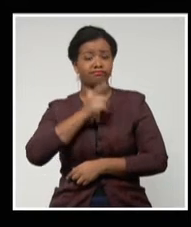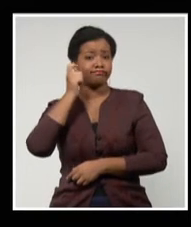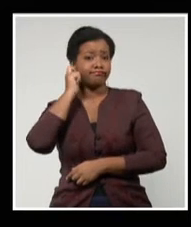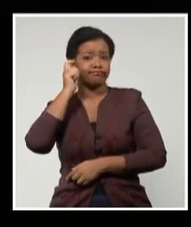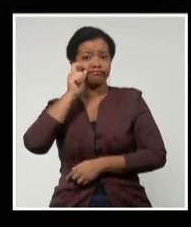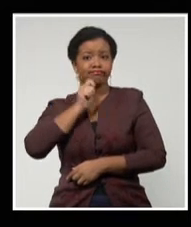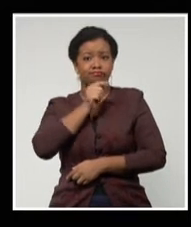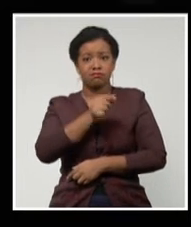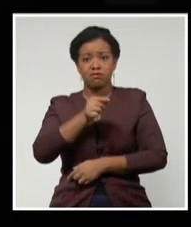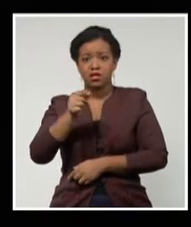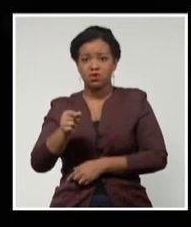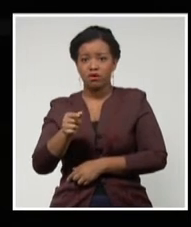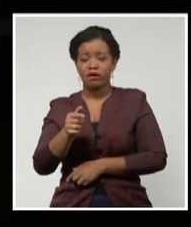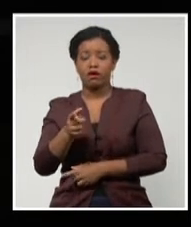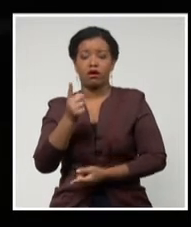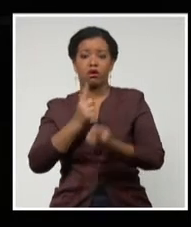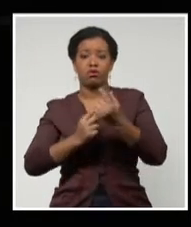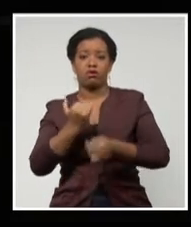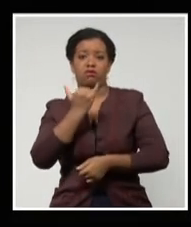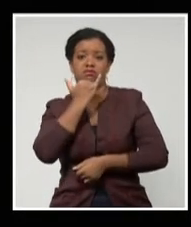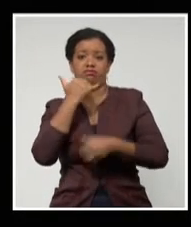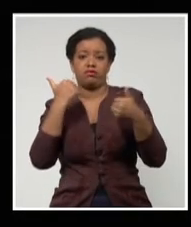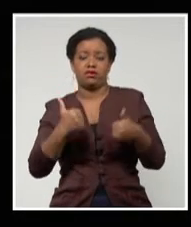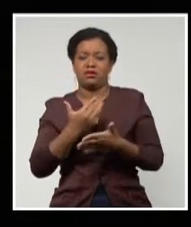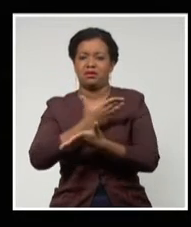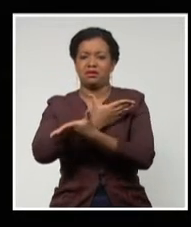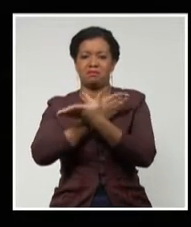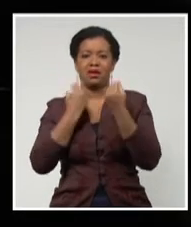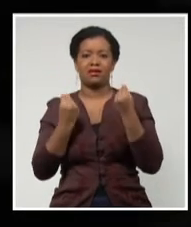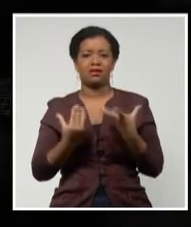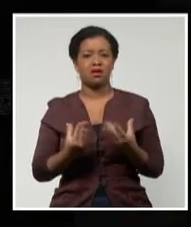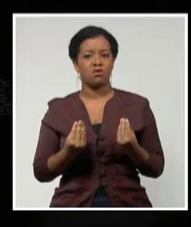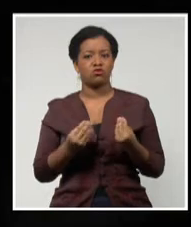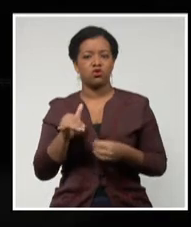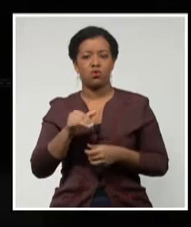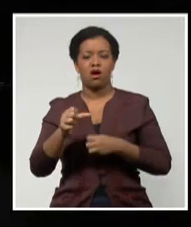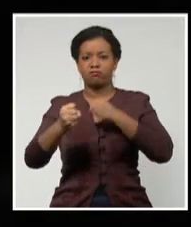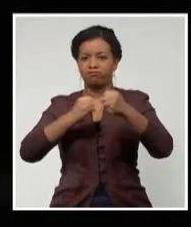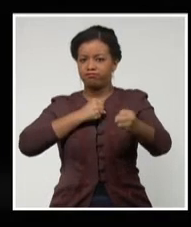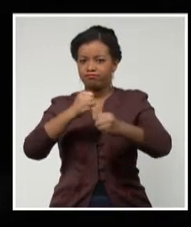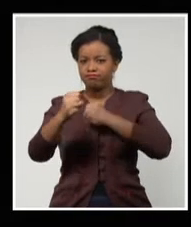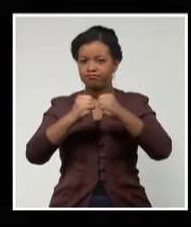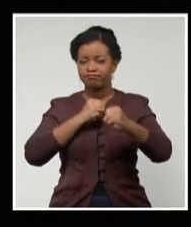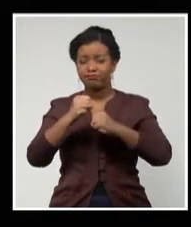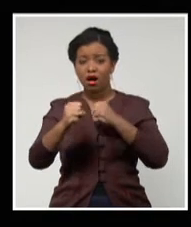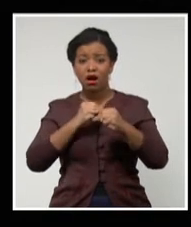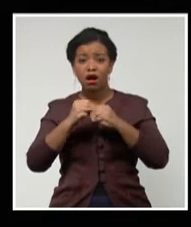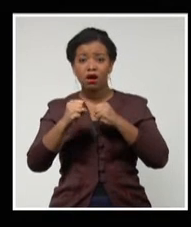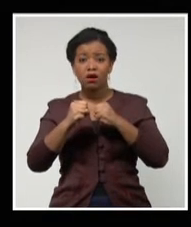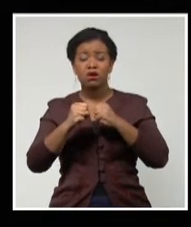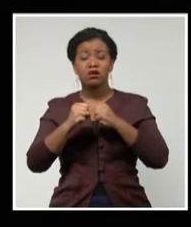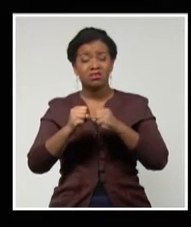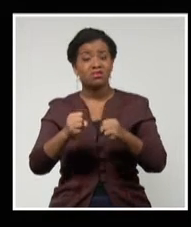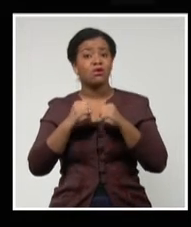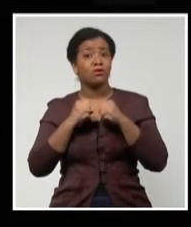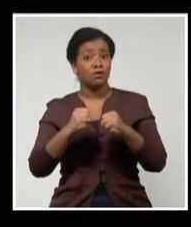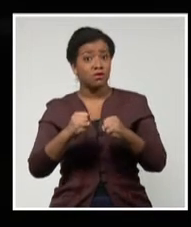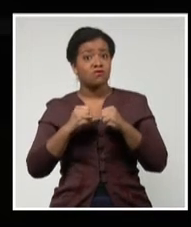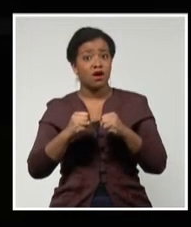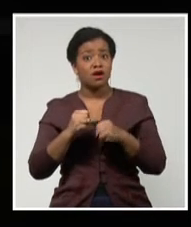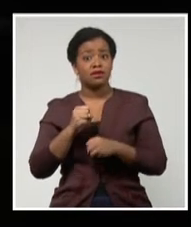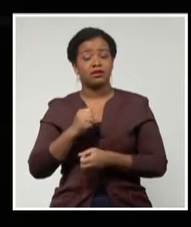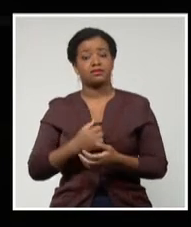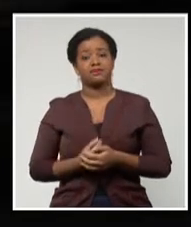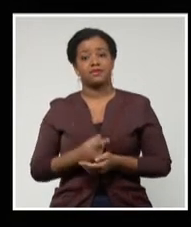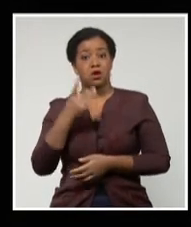algunos comités cívicos y partidos que han perdido, llevar a la violencia, llevar a la agresión, enfrentando entre bolivianos y